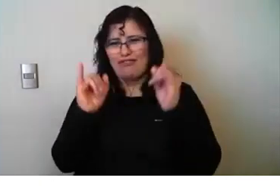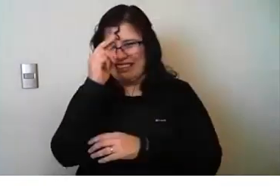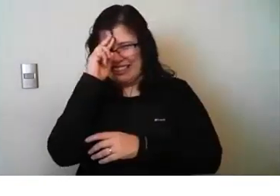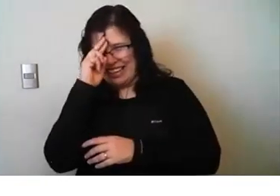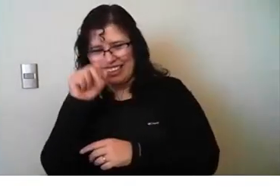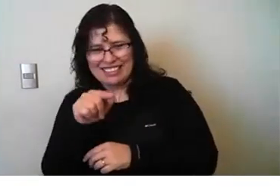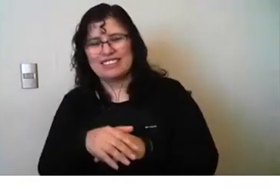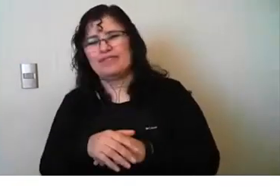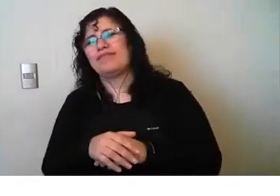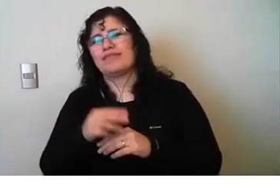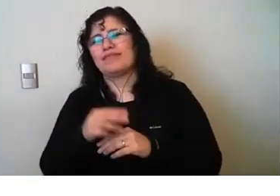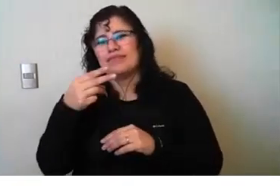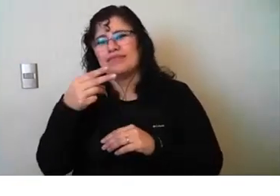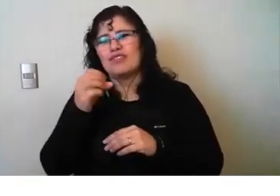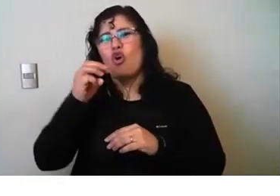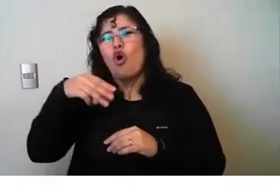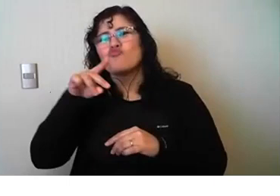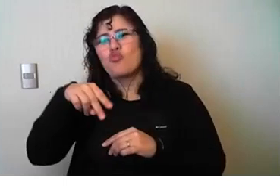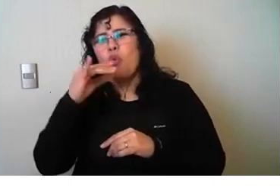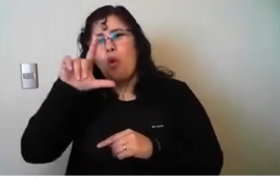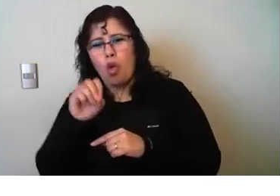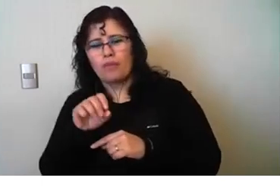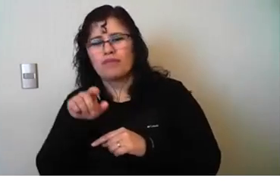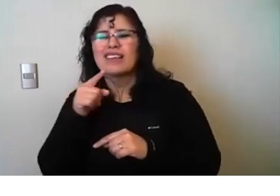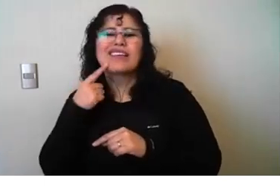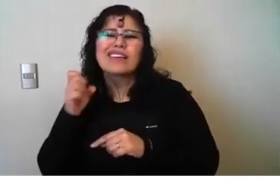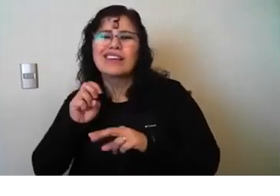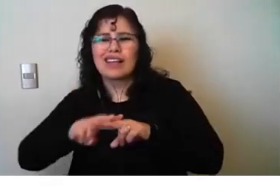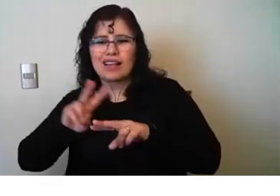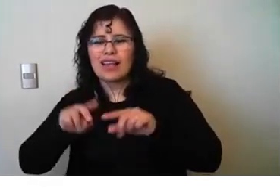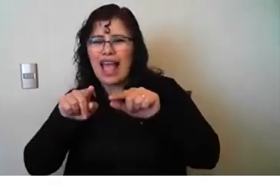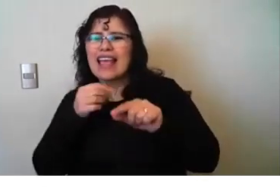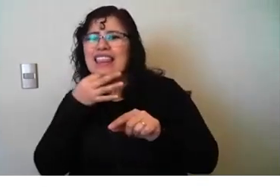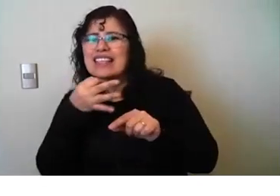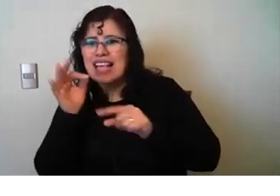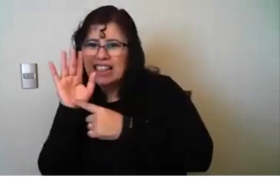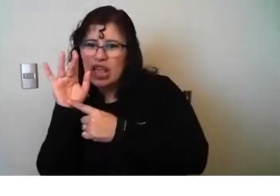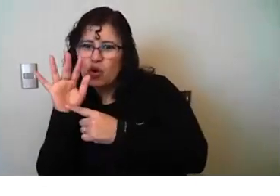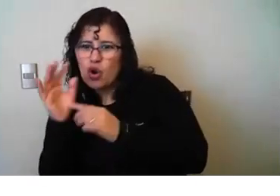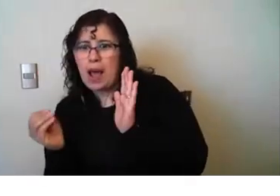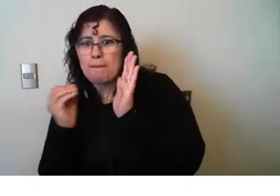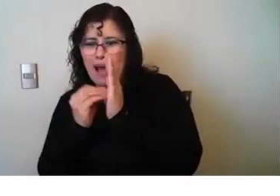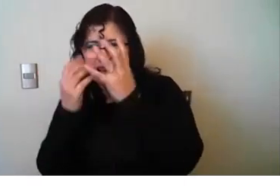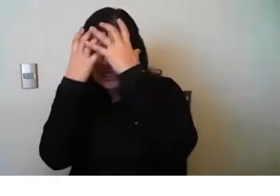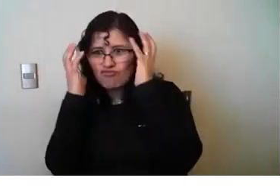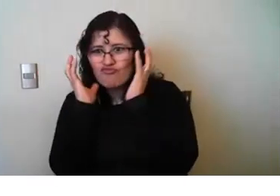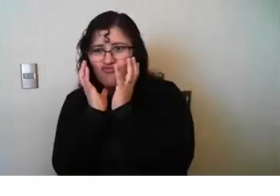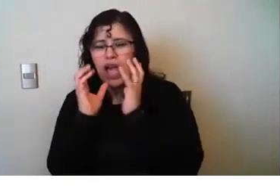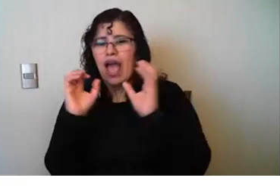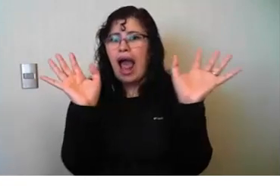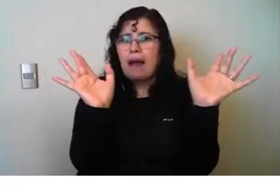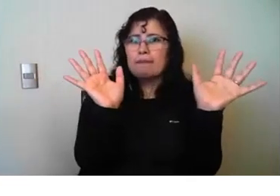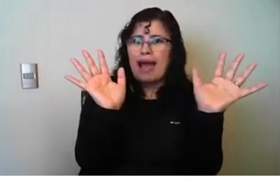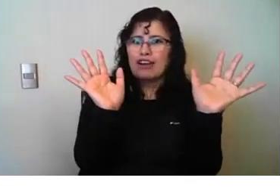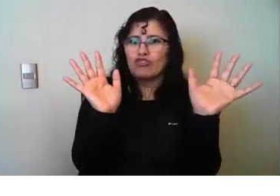a homúnculos, ¿ya? Y no hacen otra cosa que decir que hay más neuronas asociadas a la cabeza y a las manos que al resto del cuerpo, y